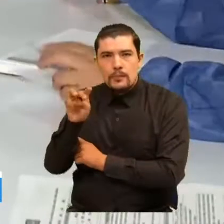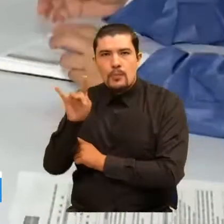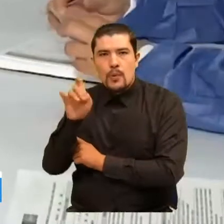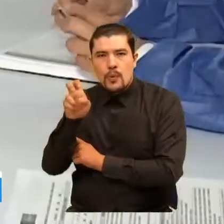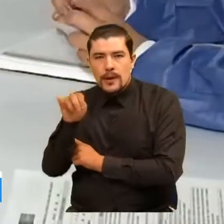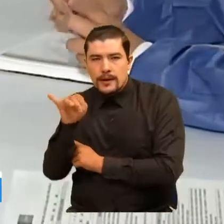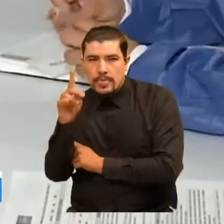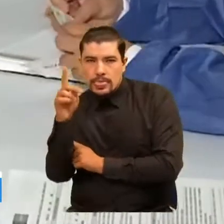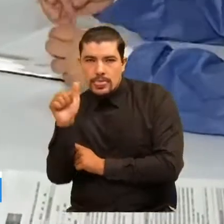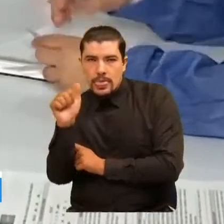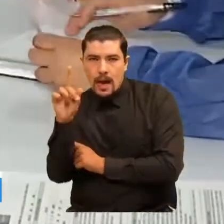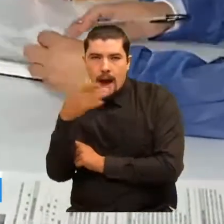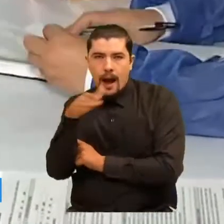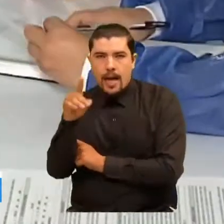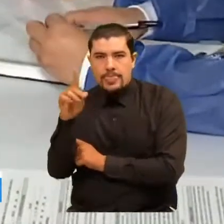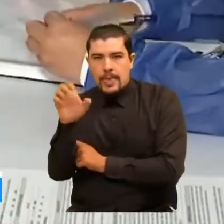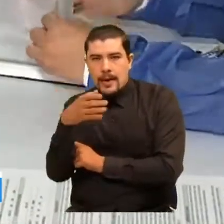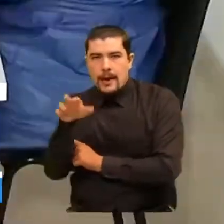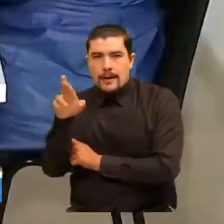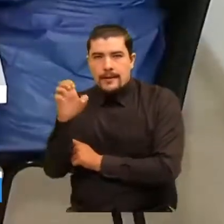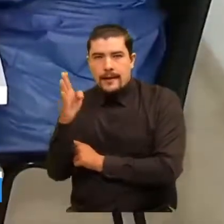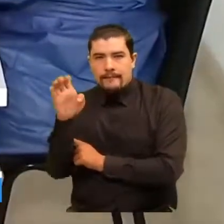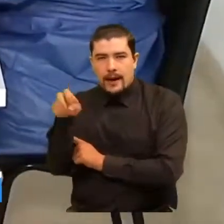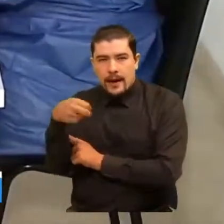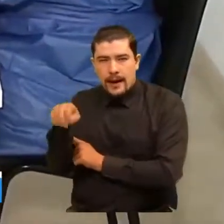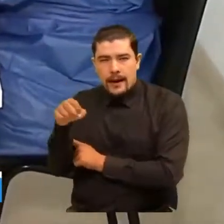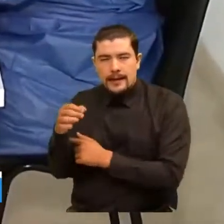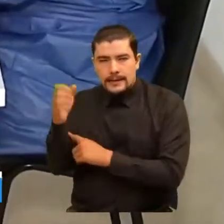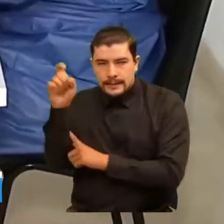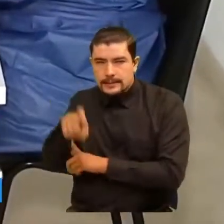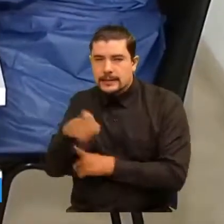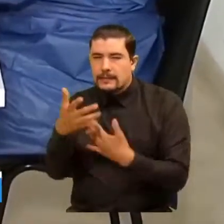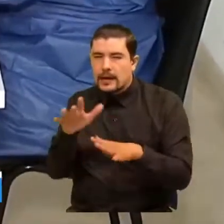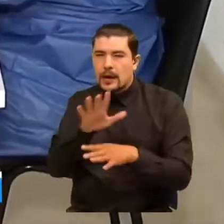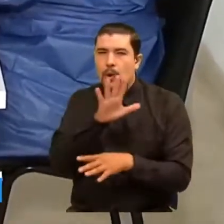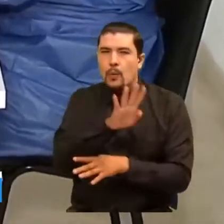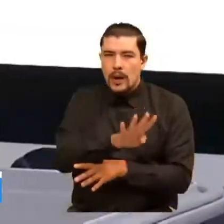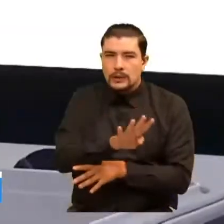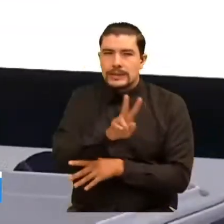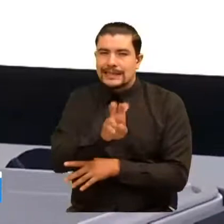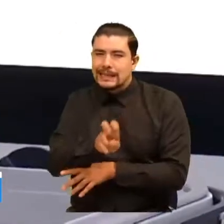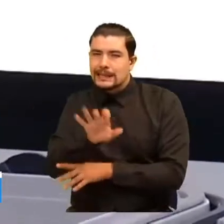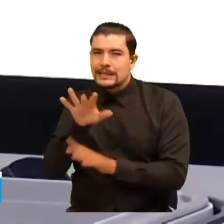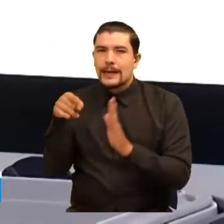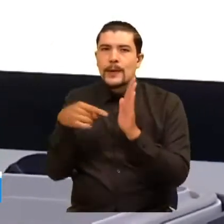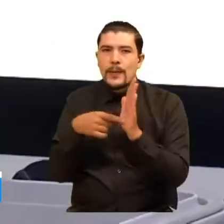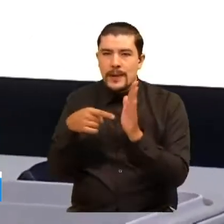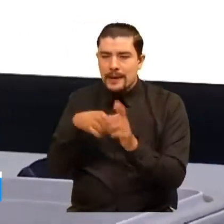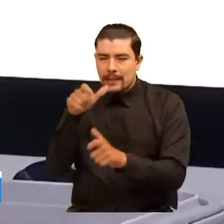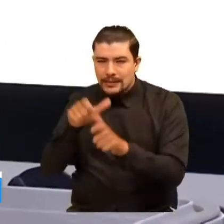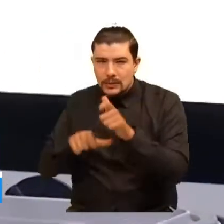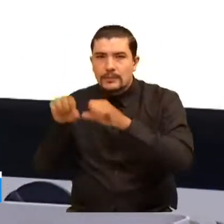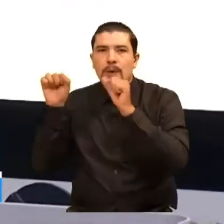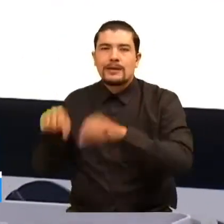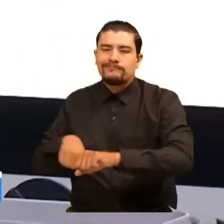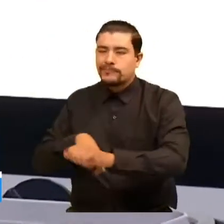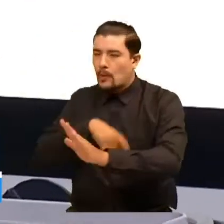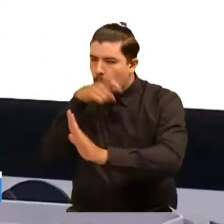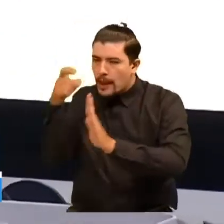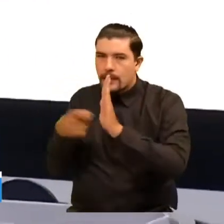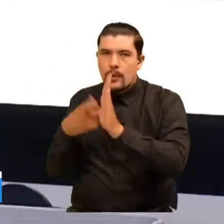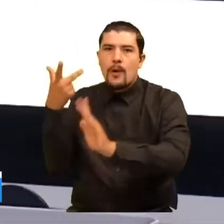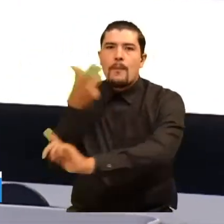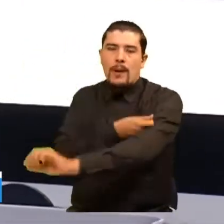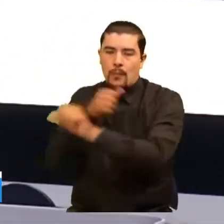en Bucaramanga se necesitan alrededor de cerca de 475.000 personas con el esquema completo. El médico